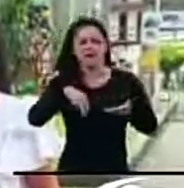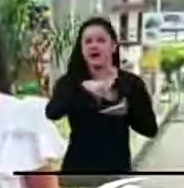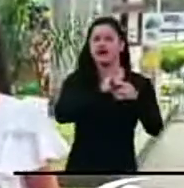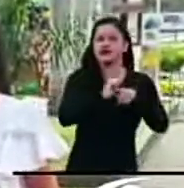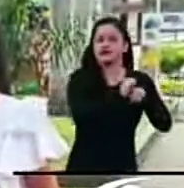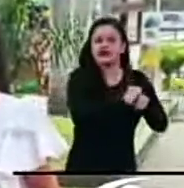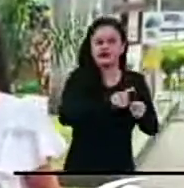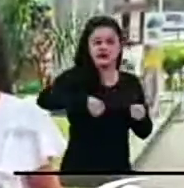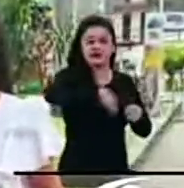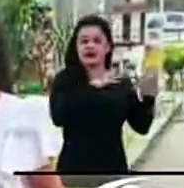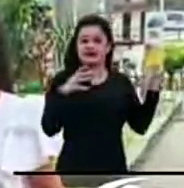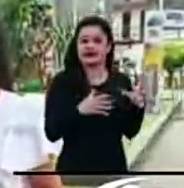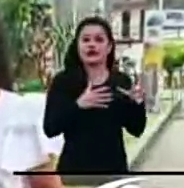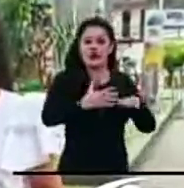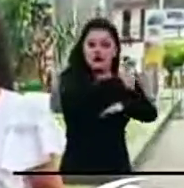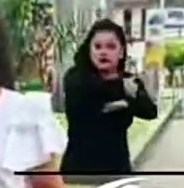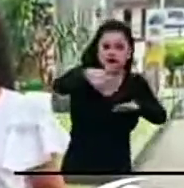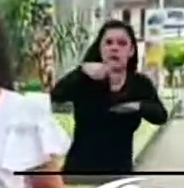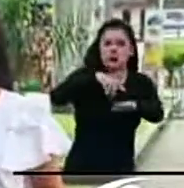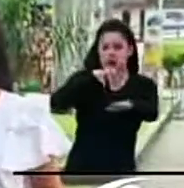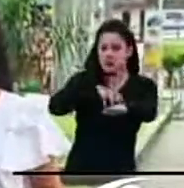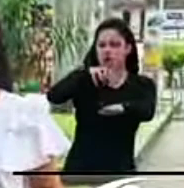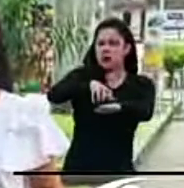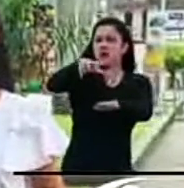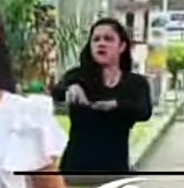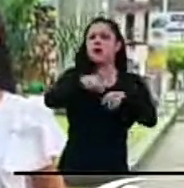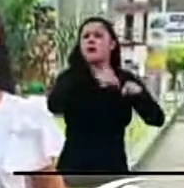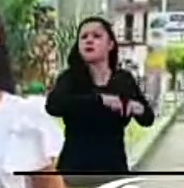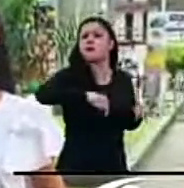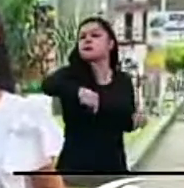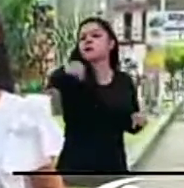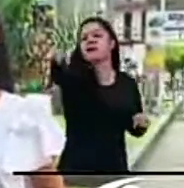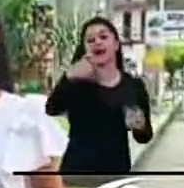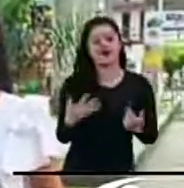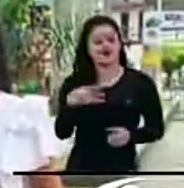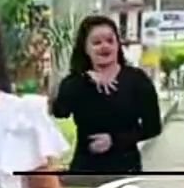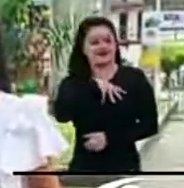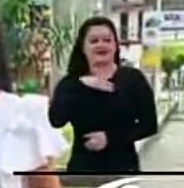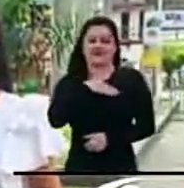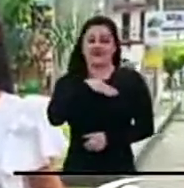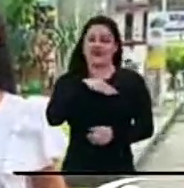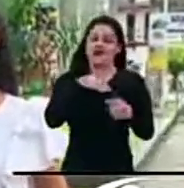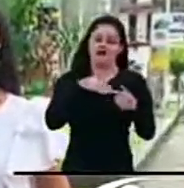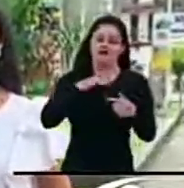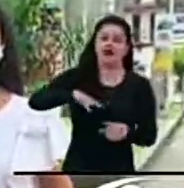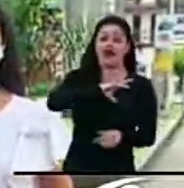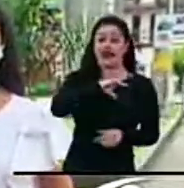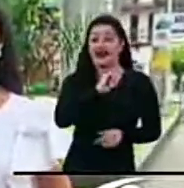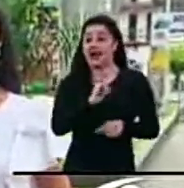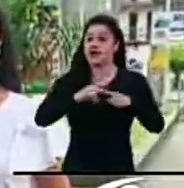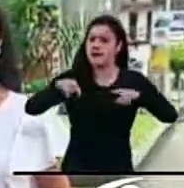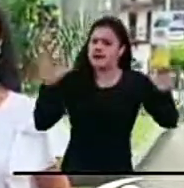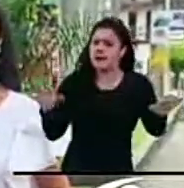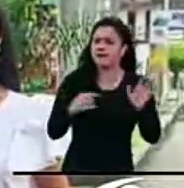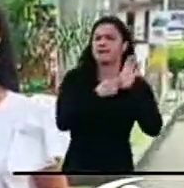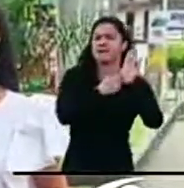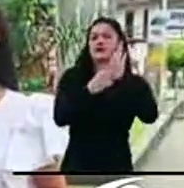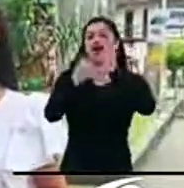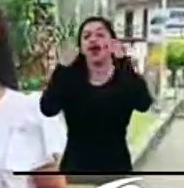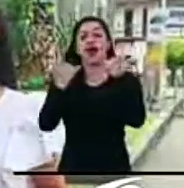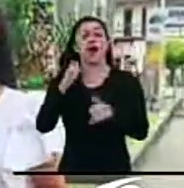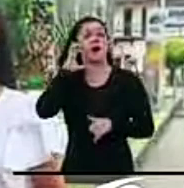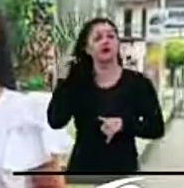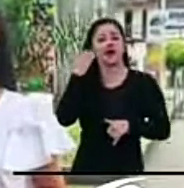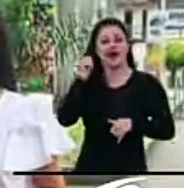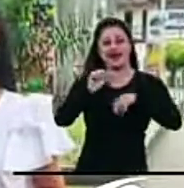la información hoy en Cali. Pero empezamos hoy, 25 de diciembre, hablando del Salsódromo, porque en esta, la versión número 64, la